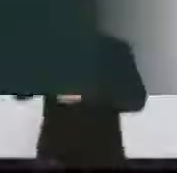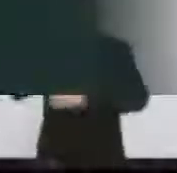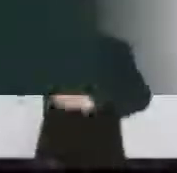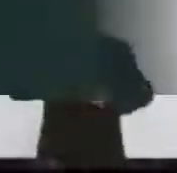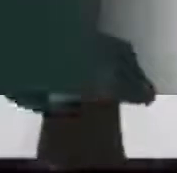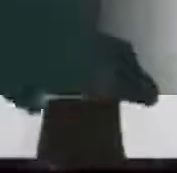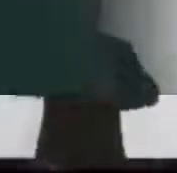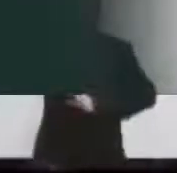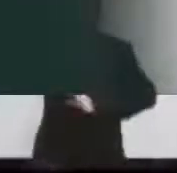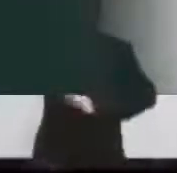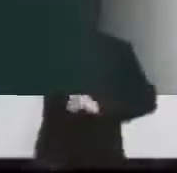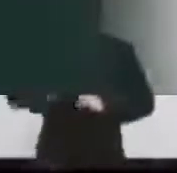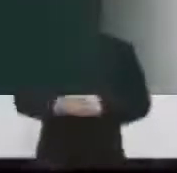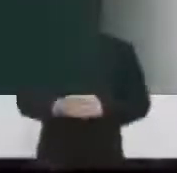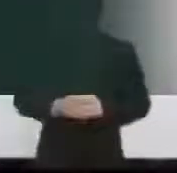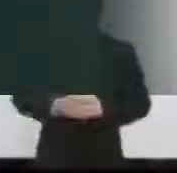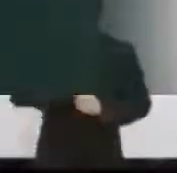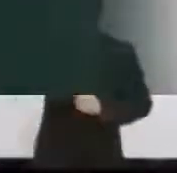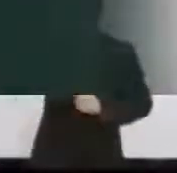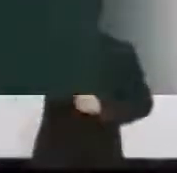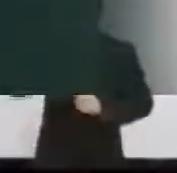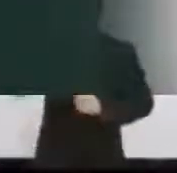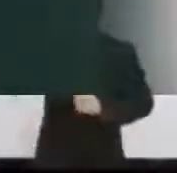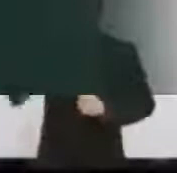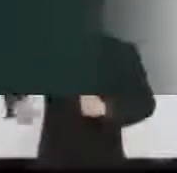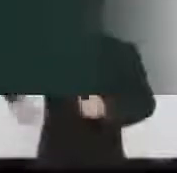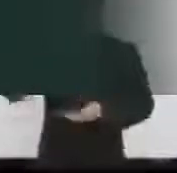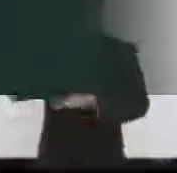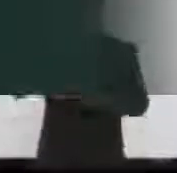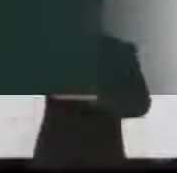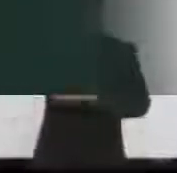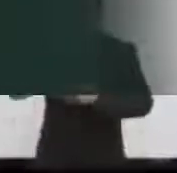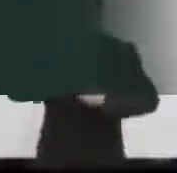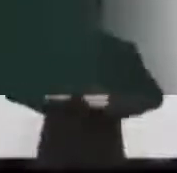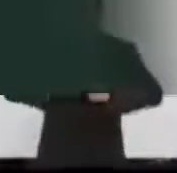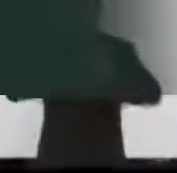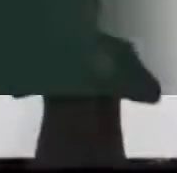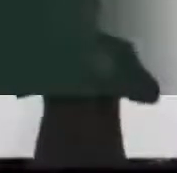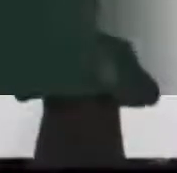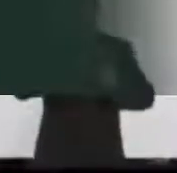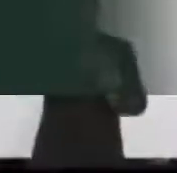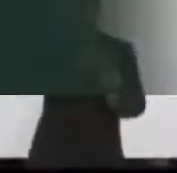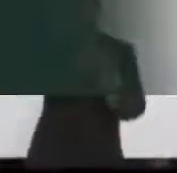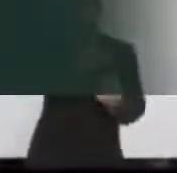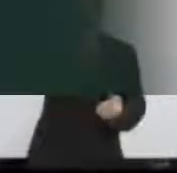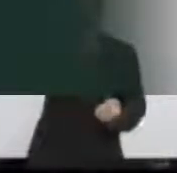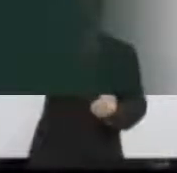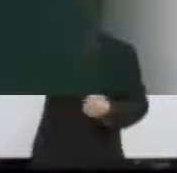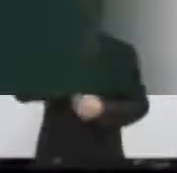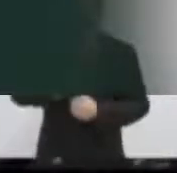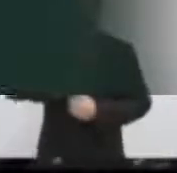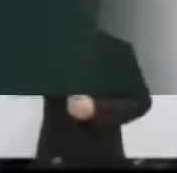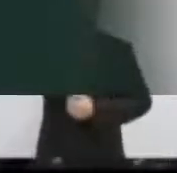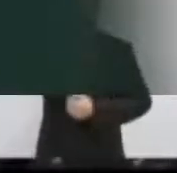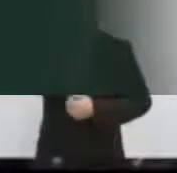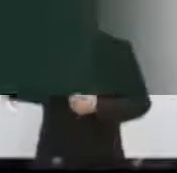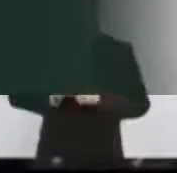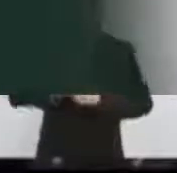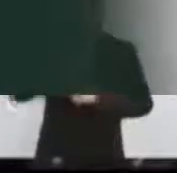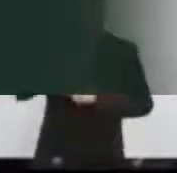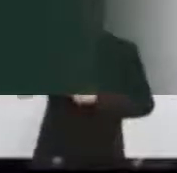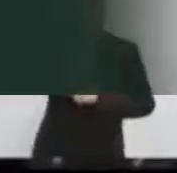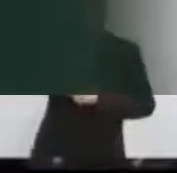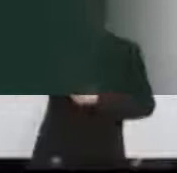La jefa de gobierno de la Ciudad de México, Claudia Sheinbaum, nombró huésped distinguido de la capital mexicana al secretario de Estado del Vaticano,